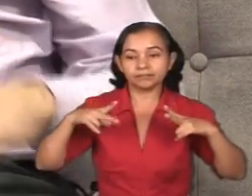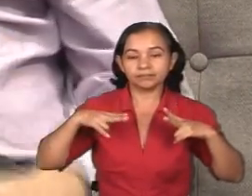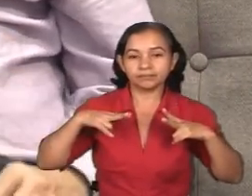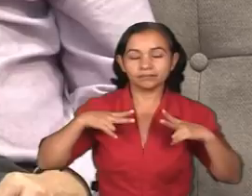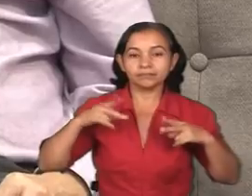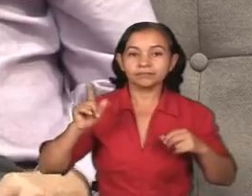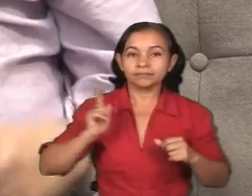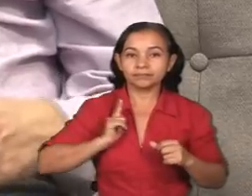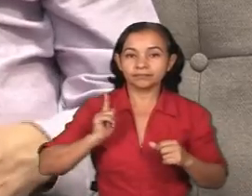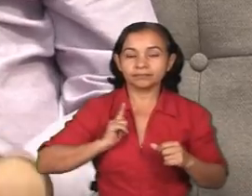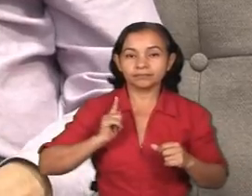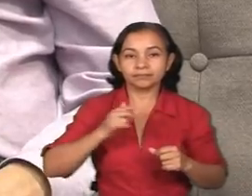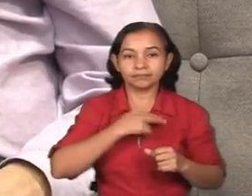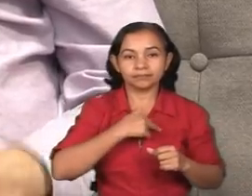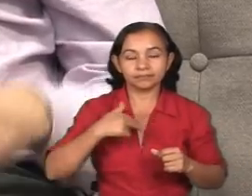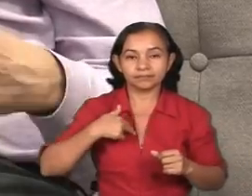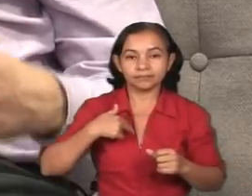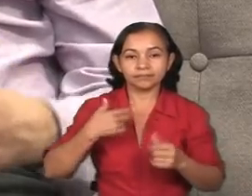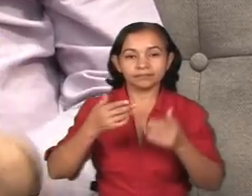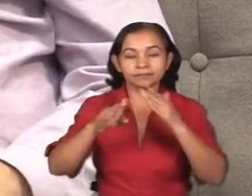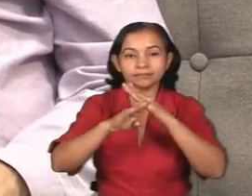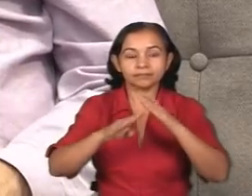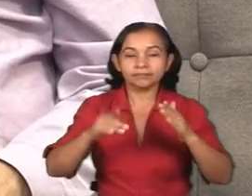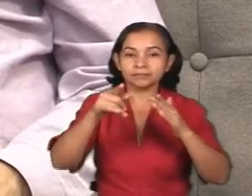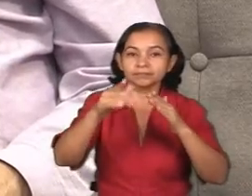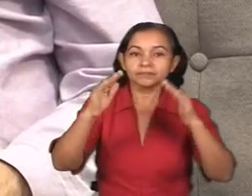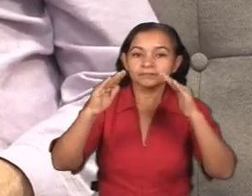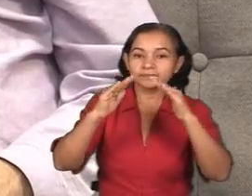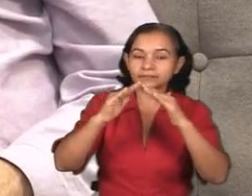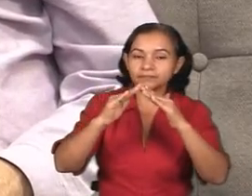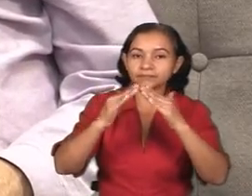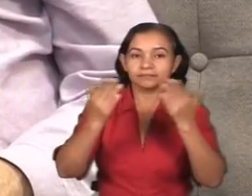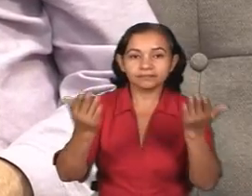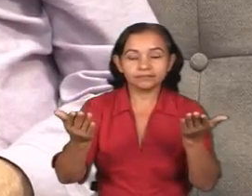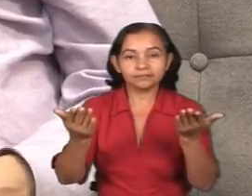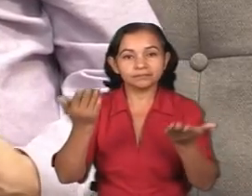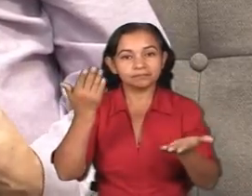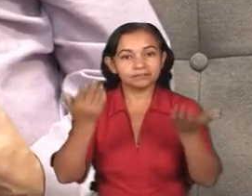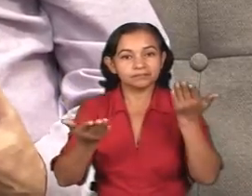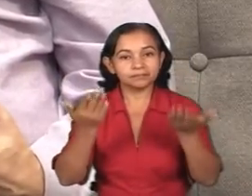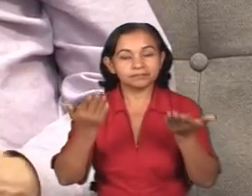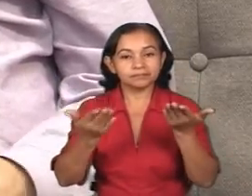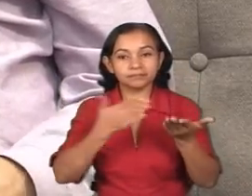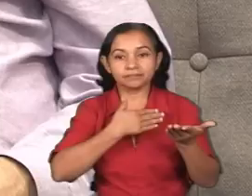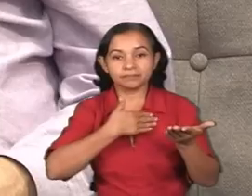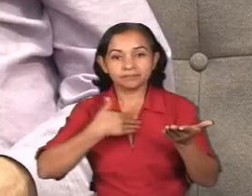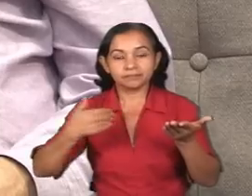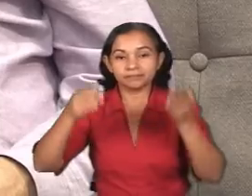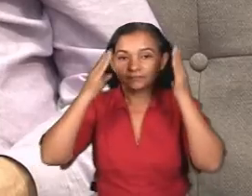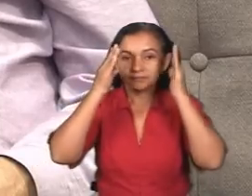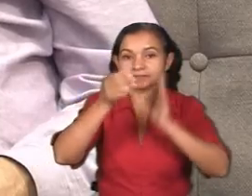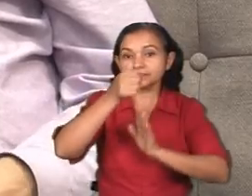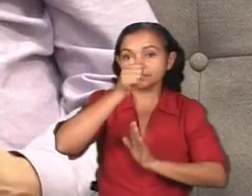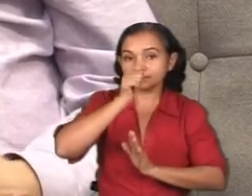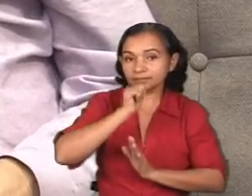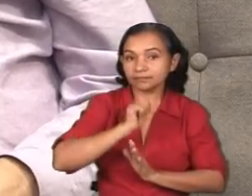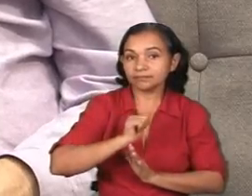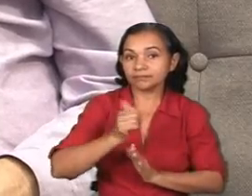vayan complementados, ¿no? Con estar tranquilo en tu casa, posiblemente con el mejor servicio de agua potable posible.